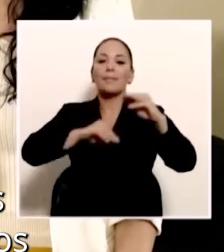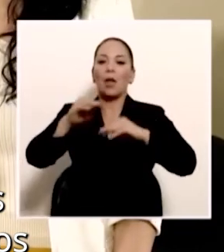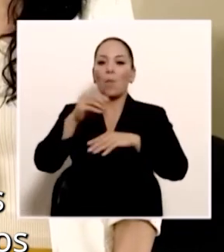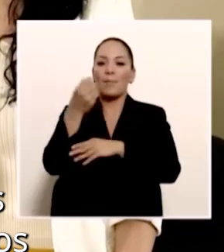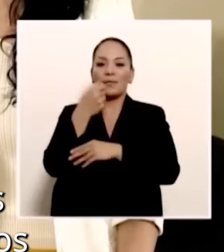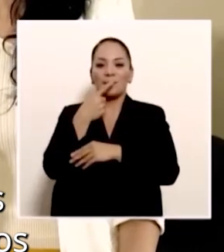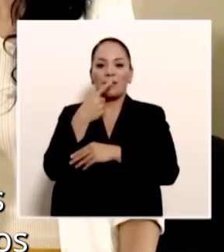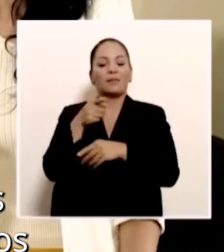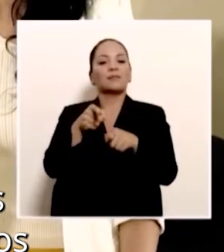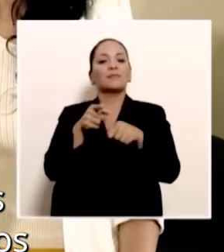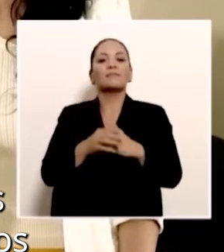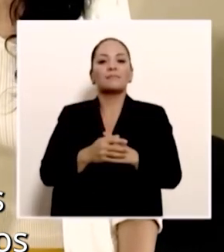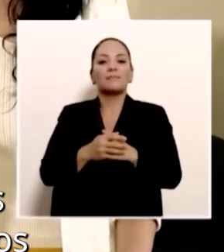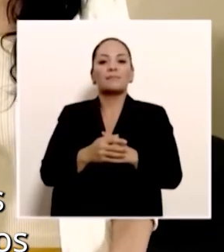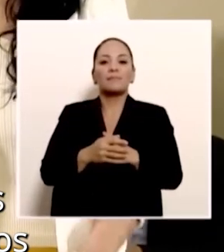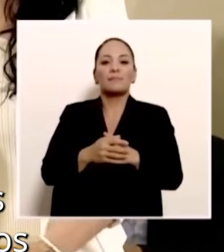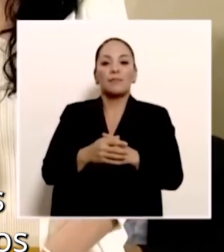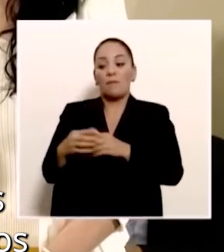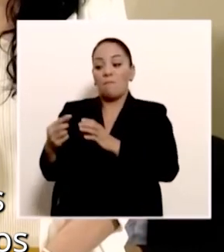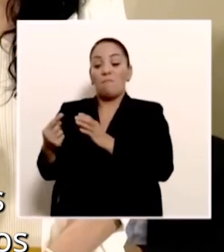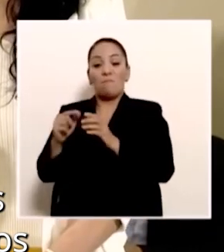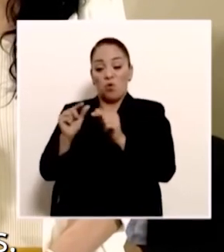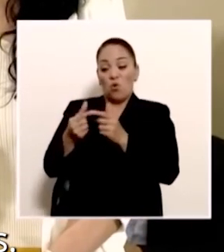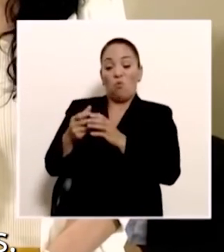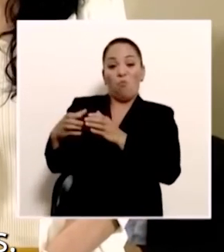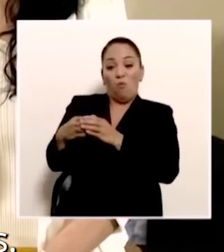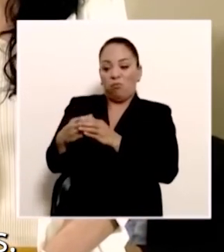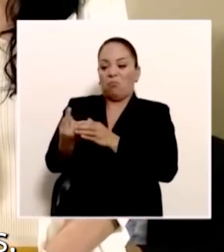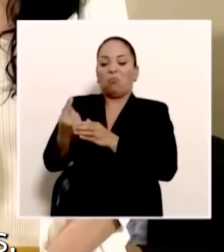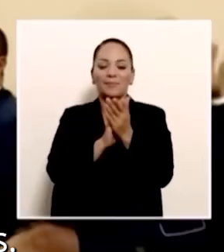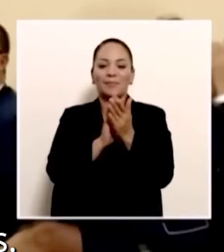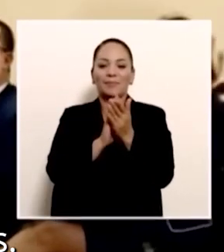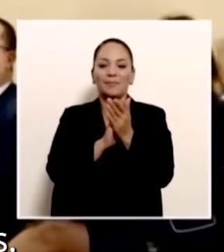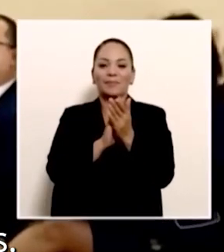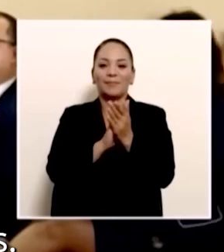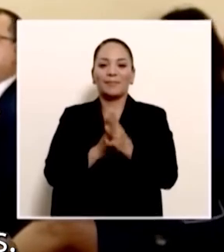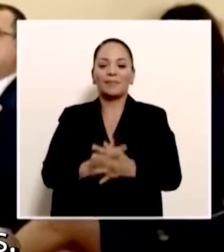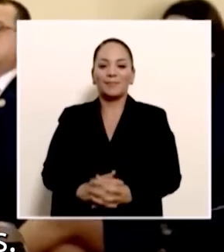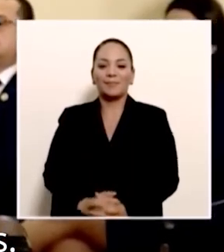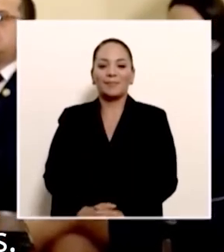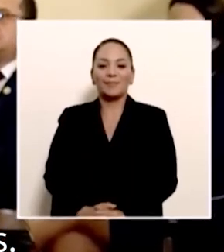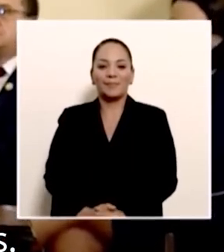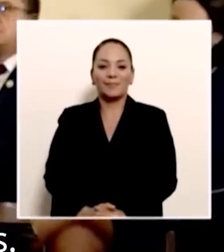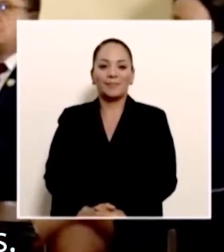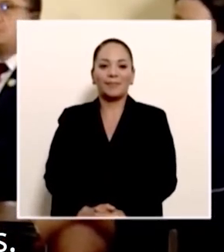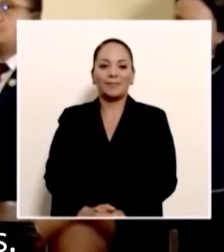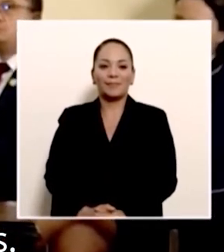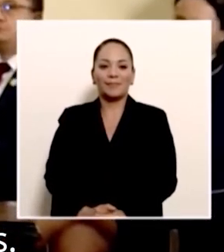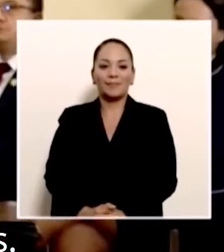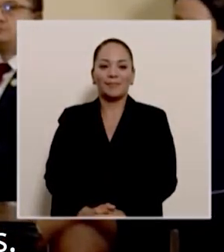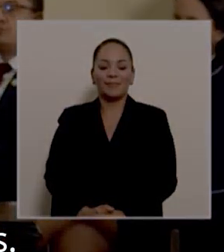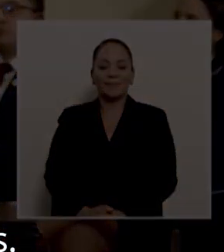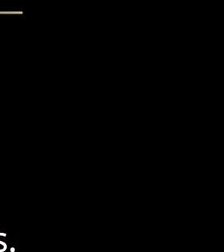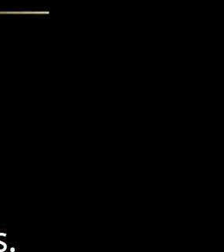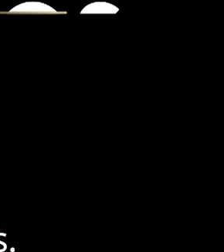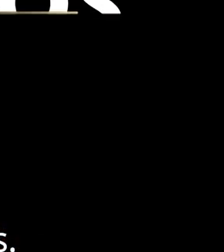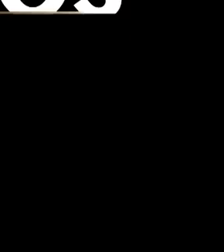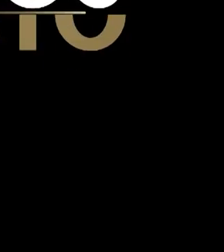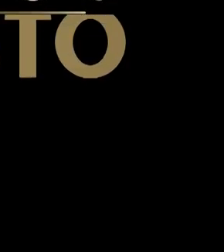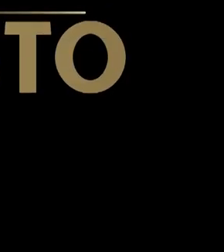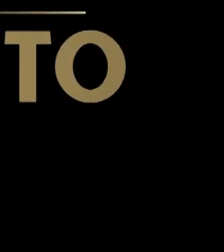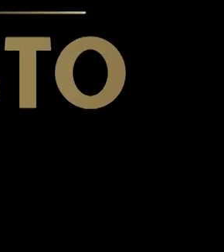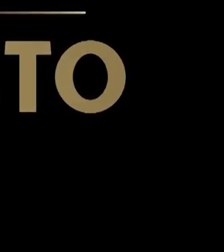medicinas y la eliminación de los monopolios y privilegios odiosos a grupos poderosos de este país.